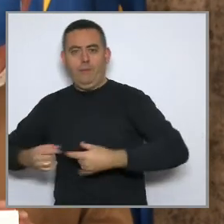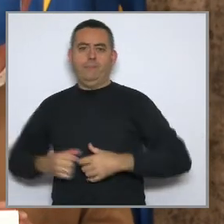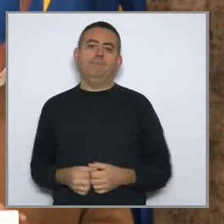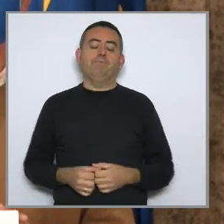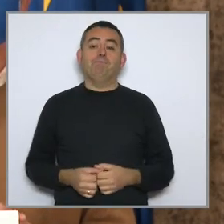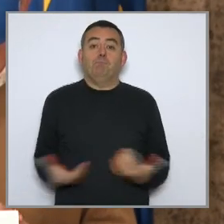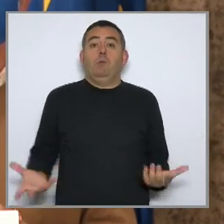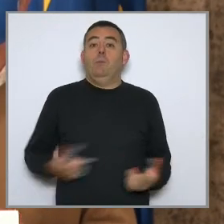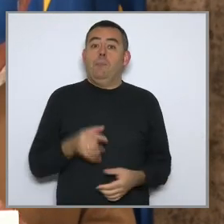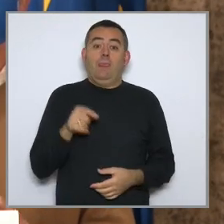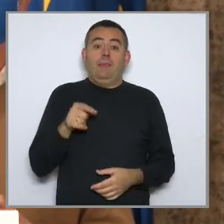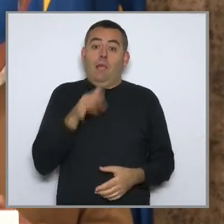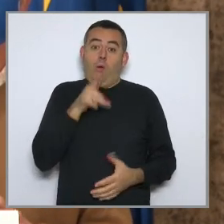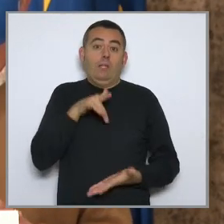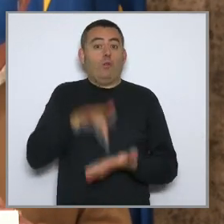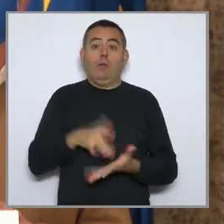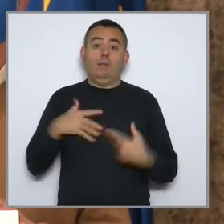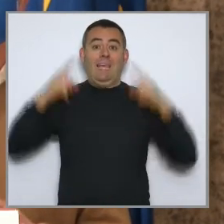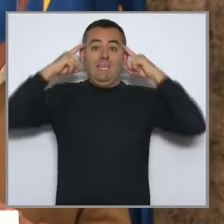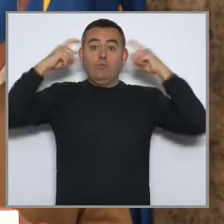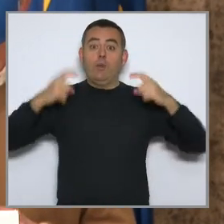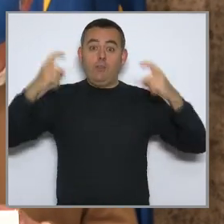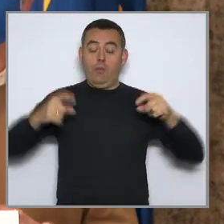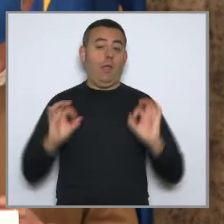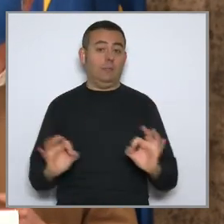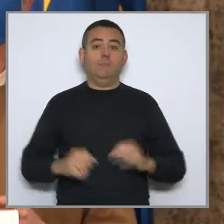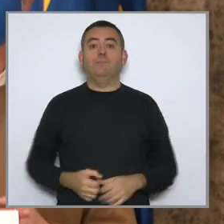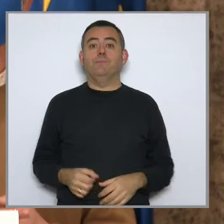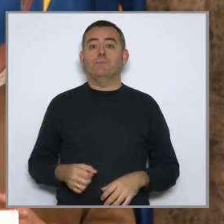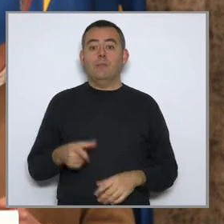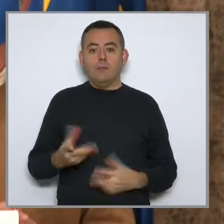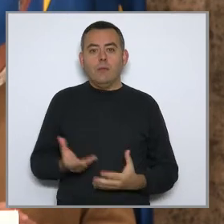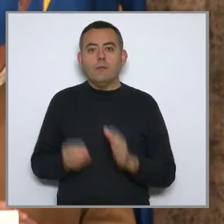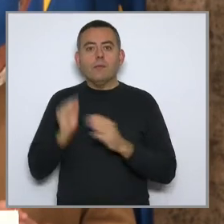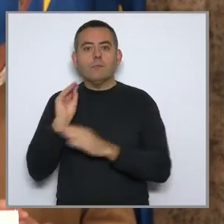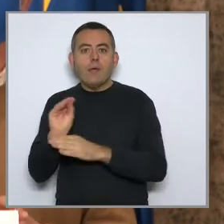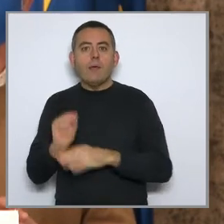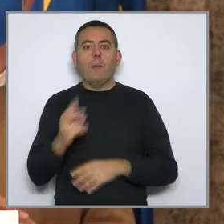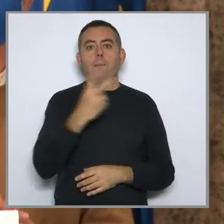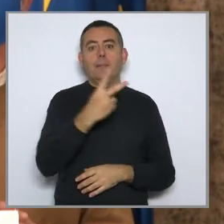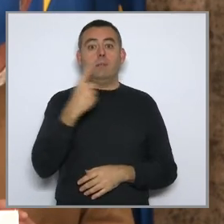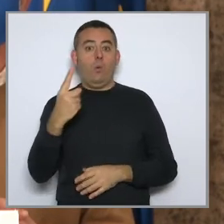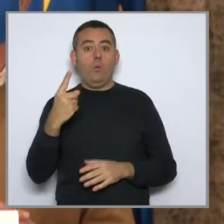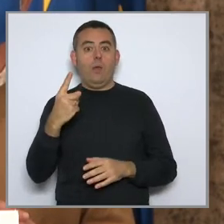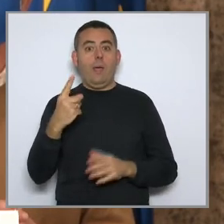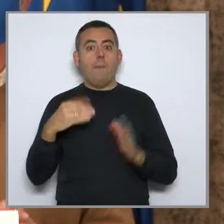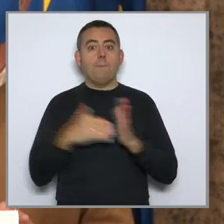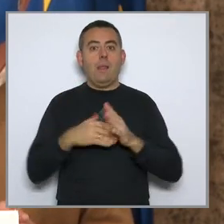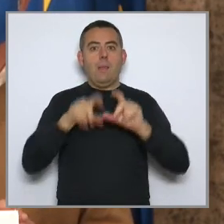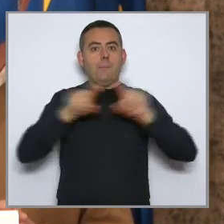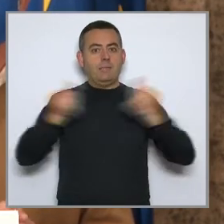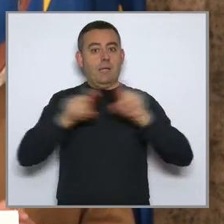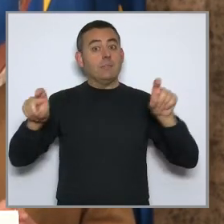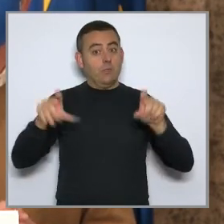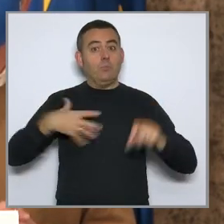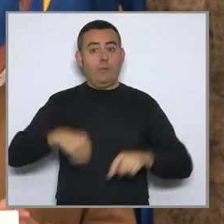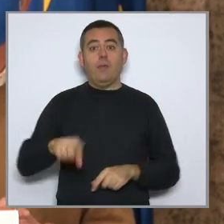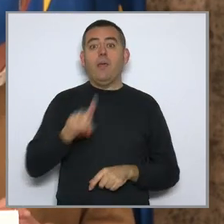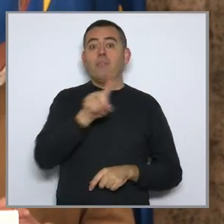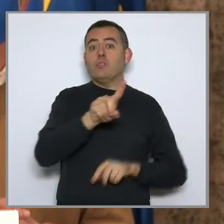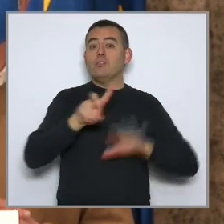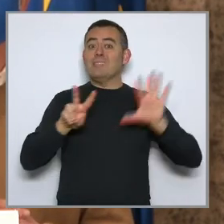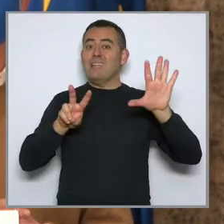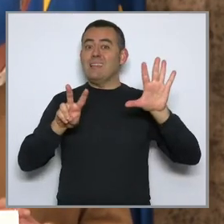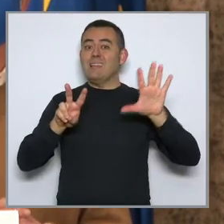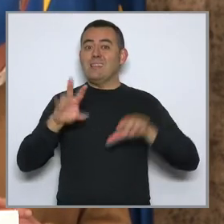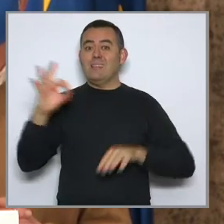ahora. Este dinero llegará a 21.000 empresas de los sectores más afectados, que dan trabajo a 170.000